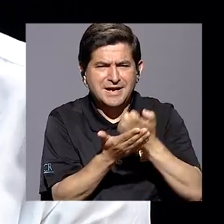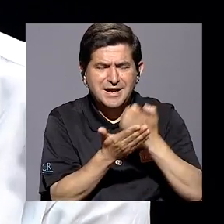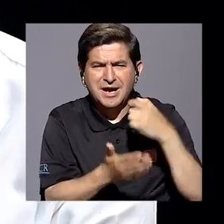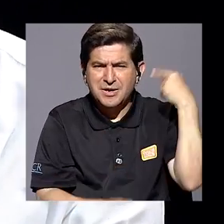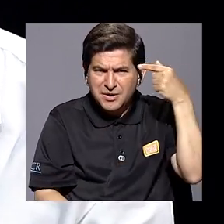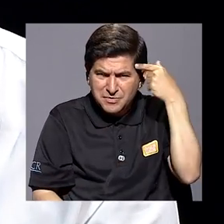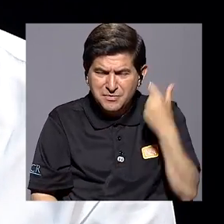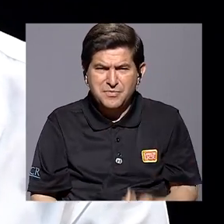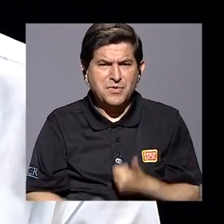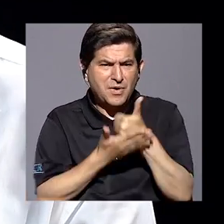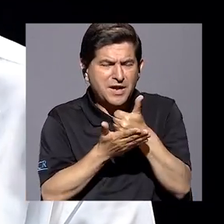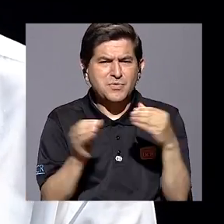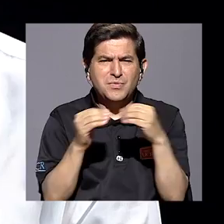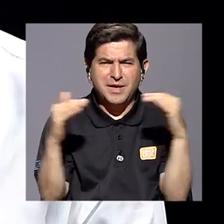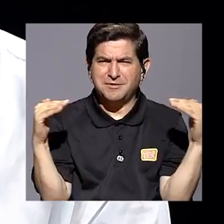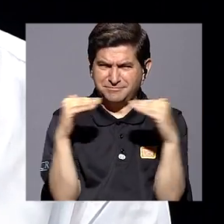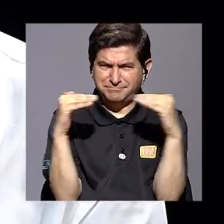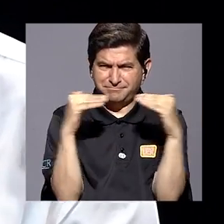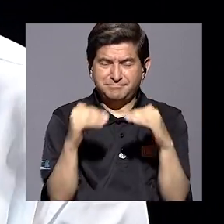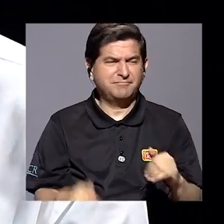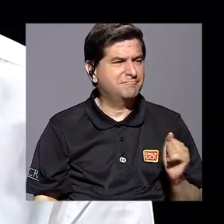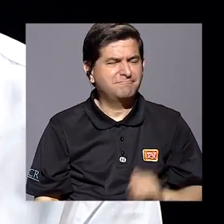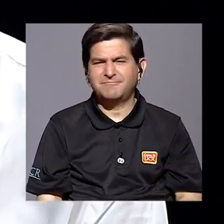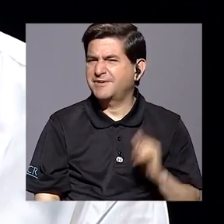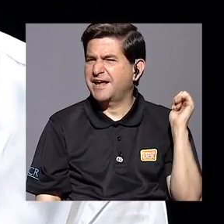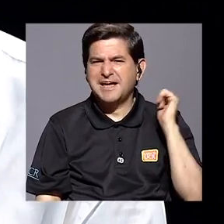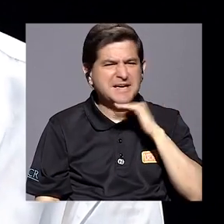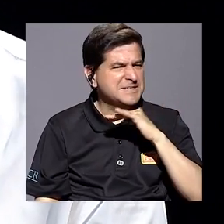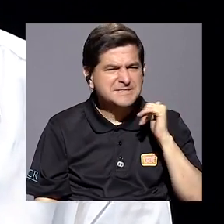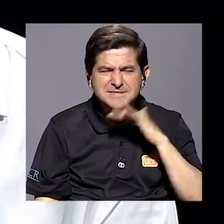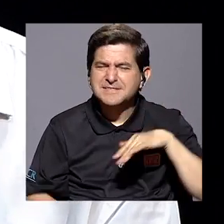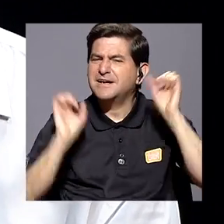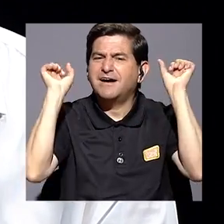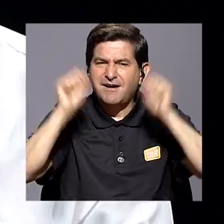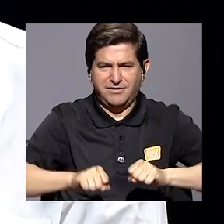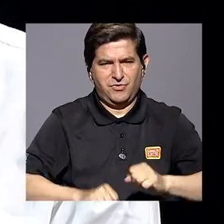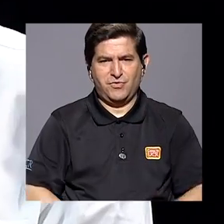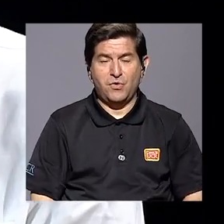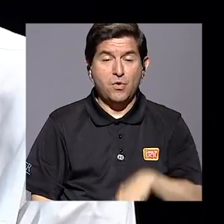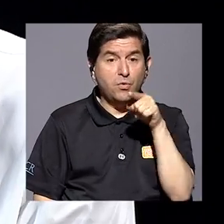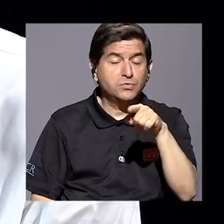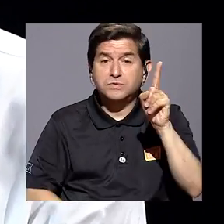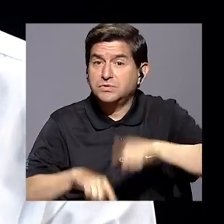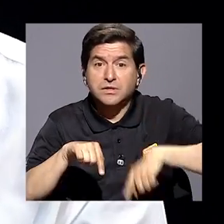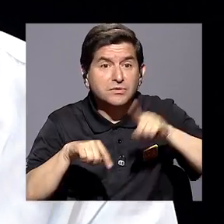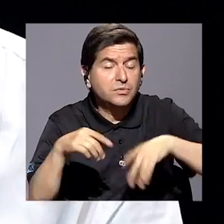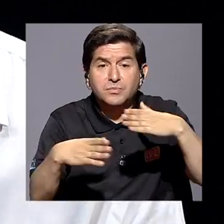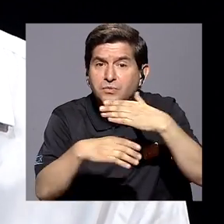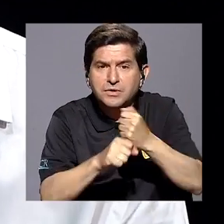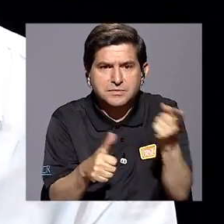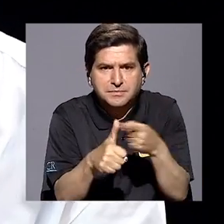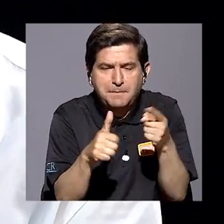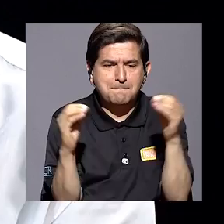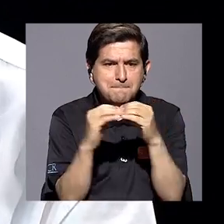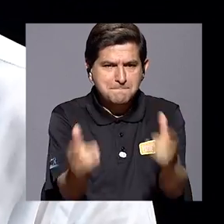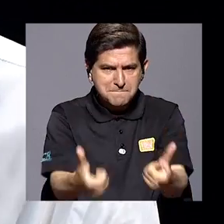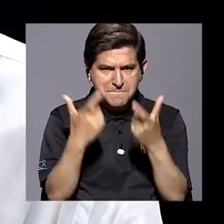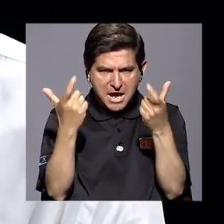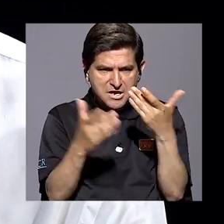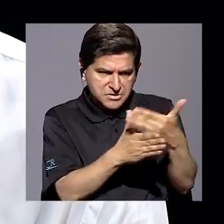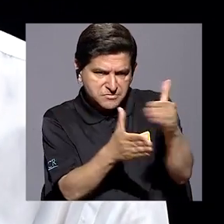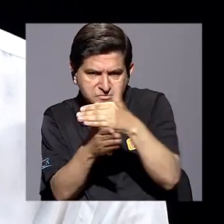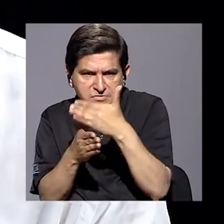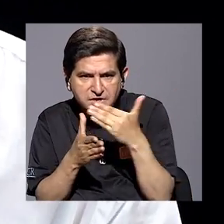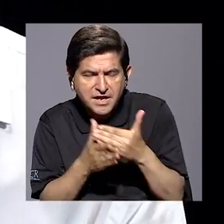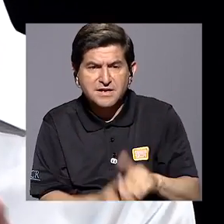sirve para generar mayor equidad y rara vez lo logra rara vez lo logra porque usted no logra generar para empezar más riqueza para